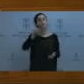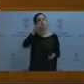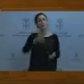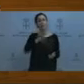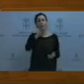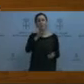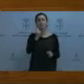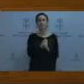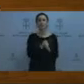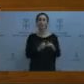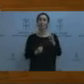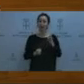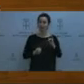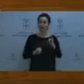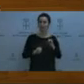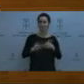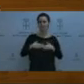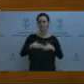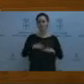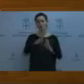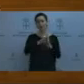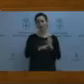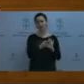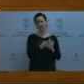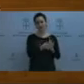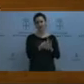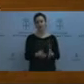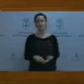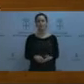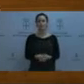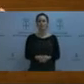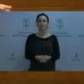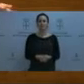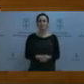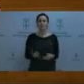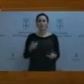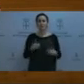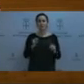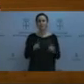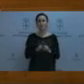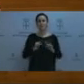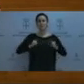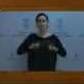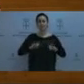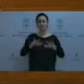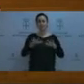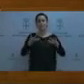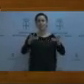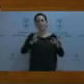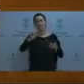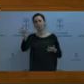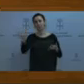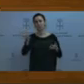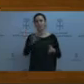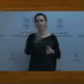o que se está realizando respecto al desarrollo reglamentario de la ley. Termino como empecé, con otra cita. La grandeza de una